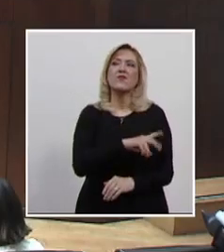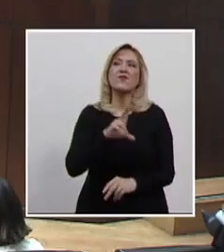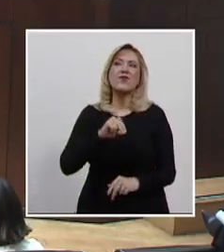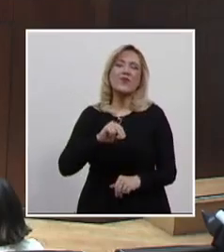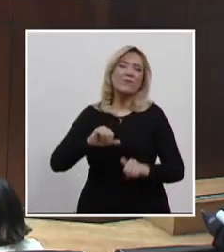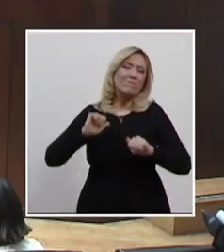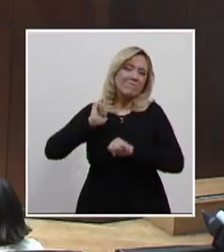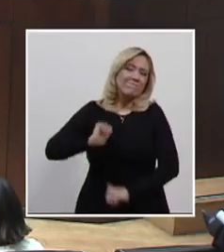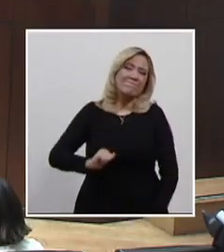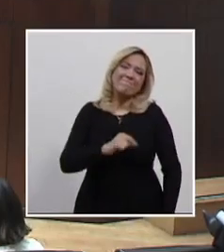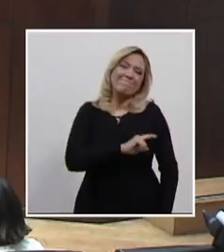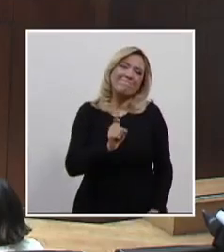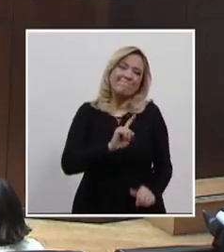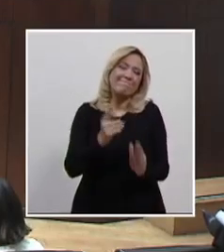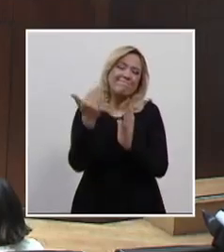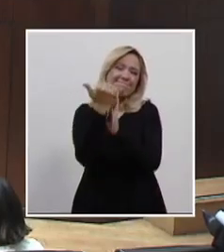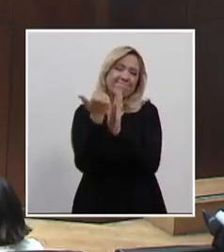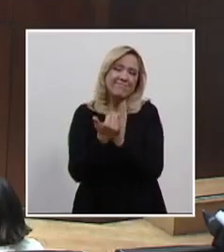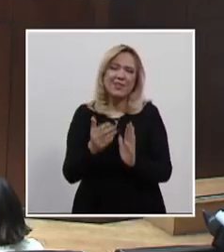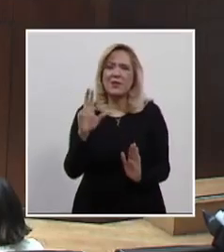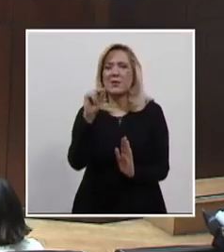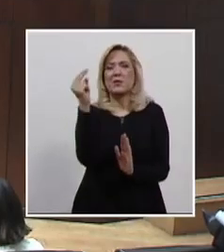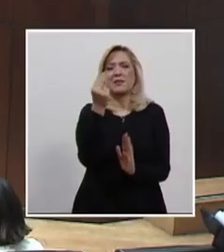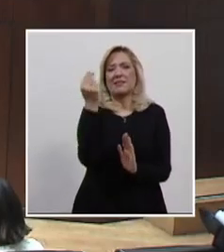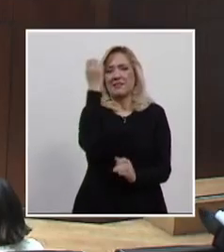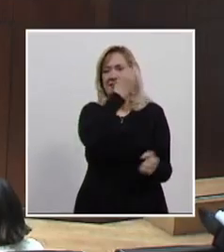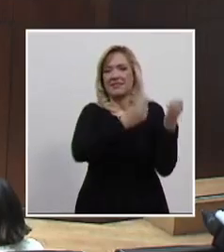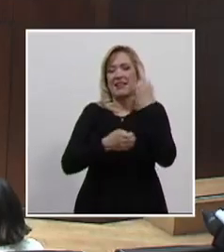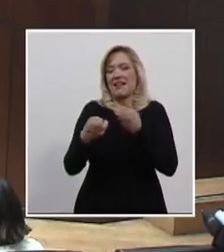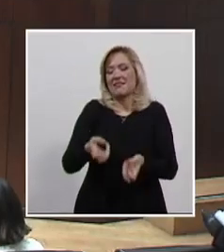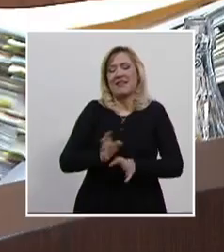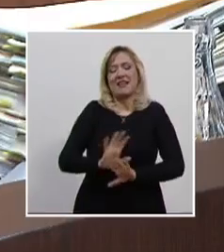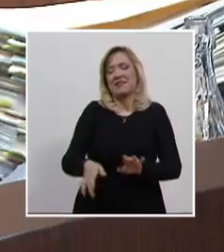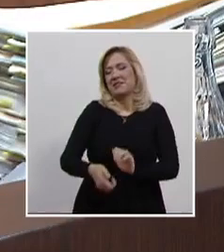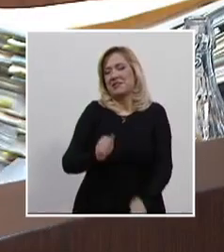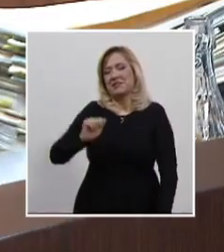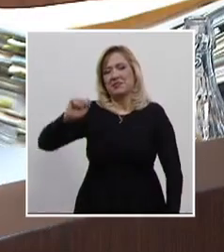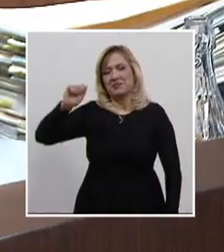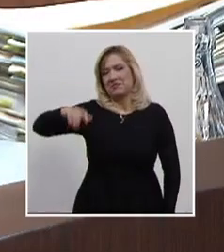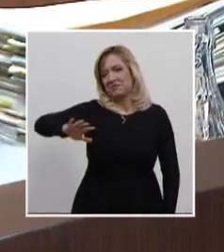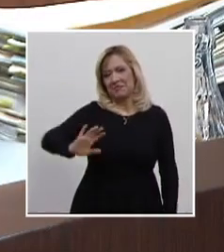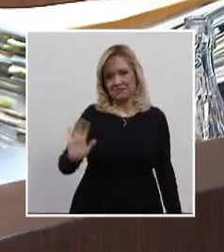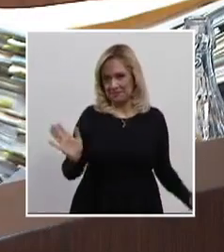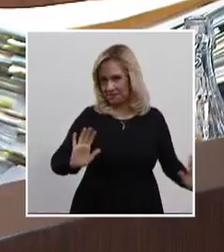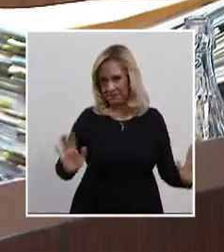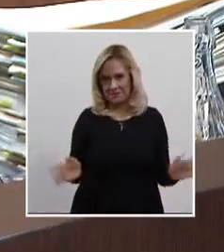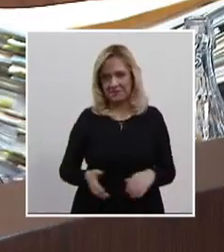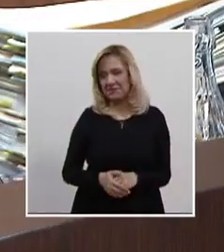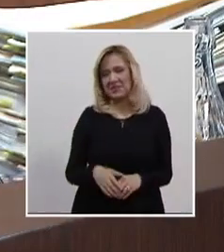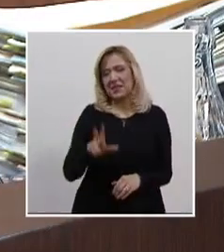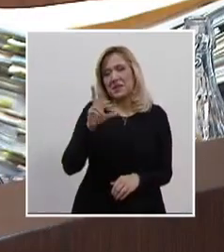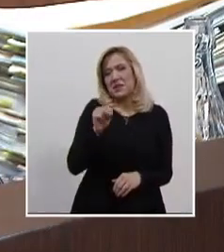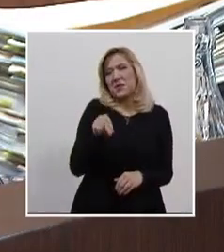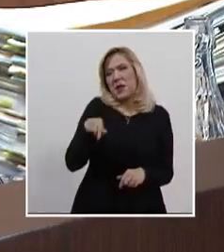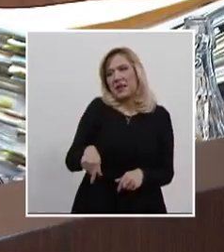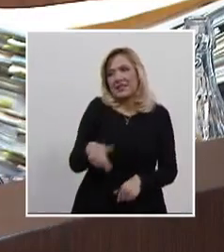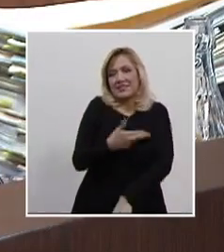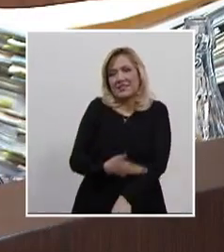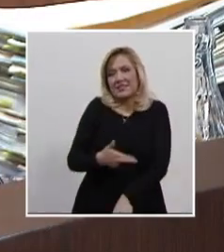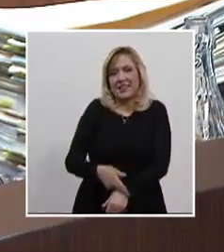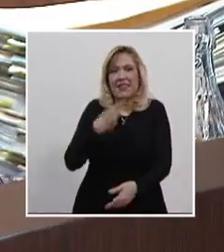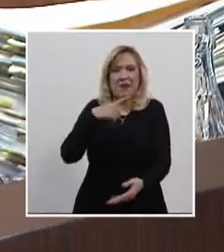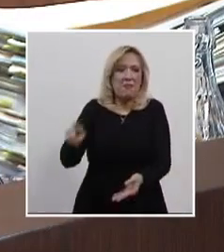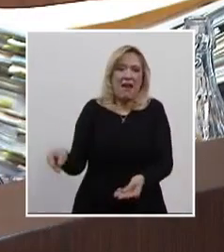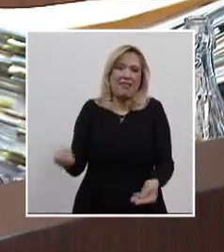tipo de criterios, por lo que no era necesario analizar el fondo del juicio. En mi opinión, no es procedente la